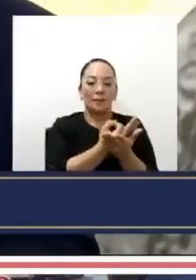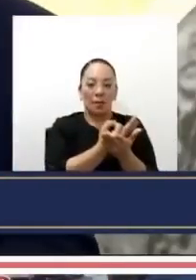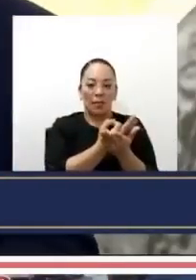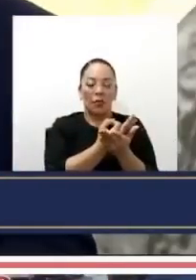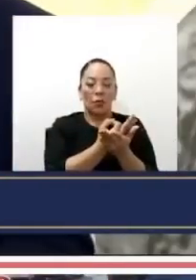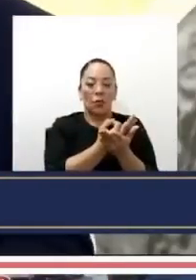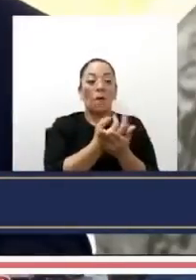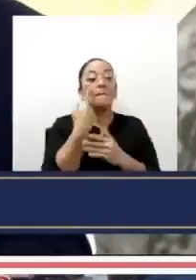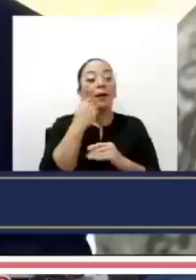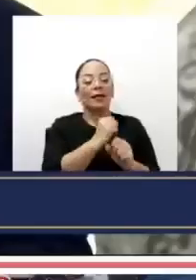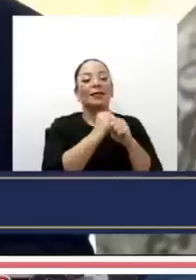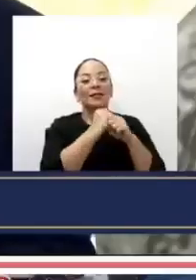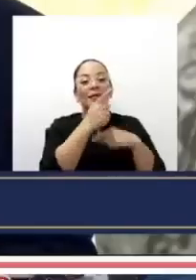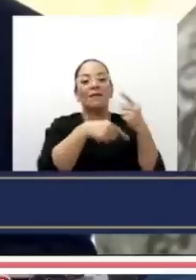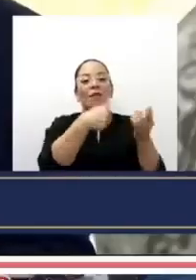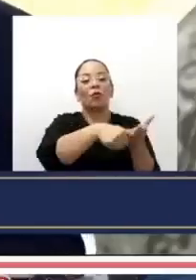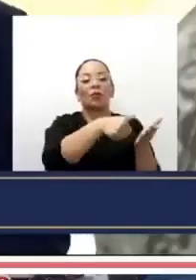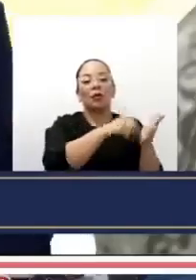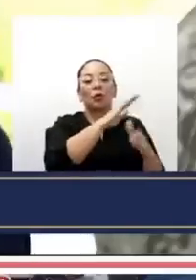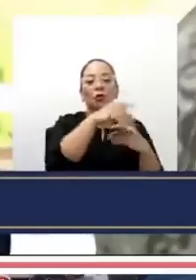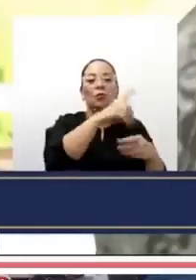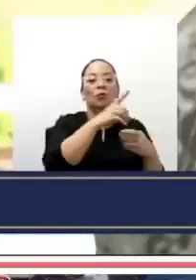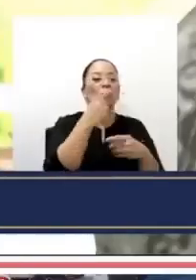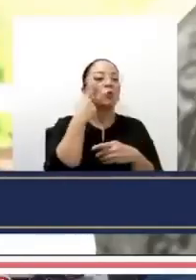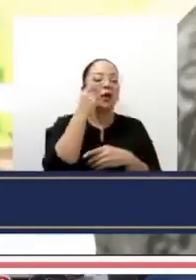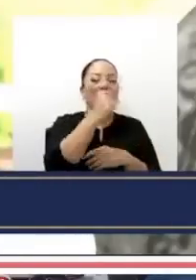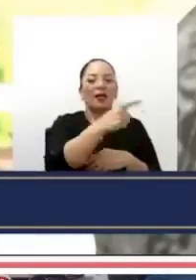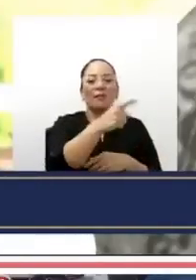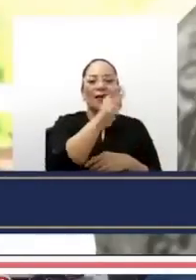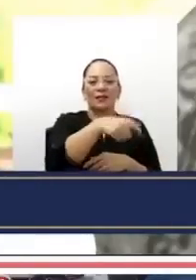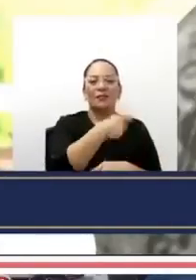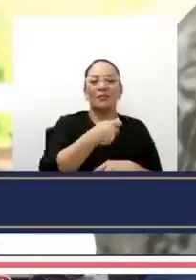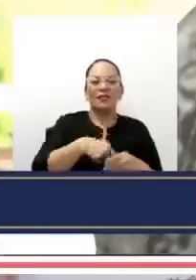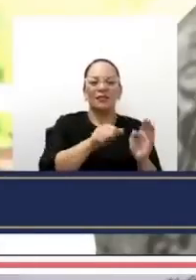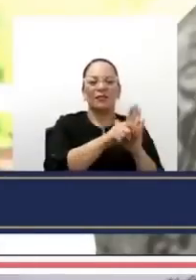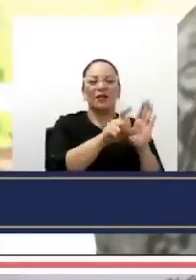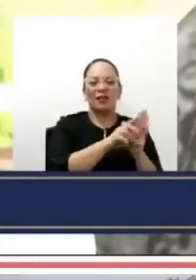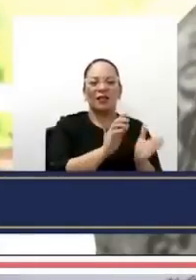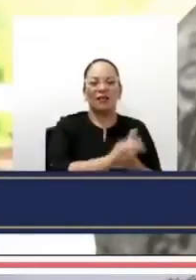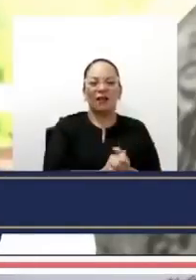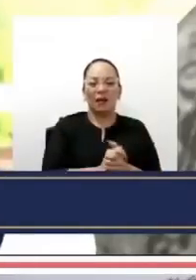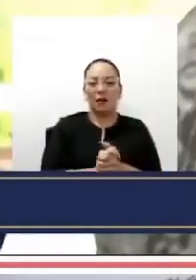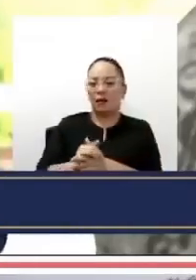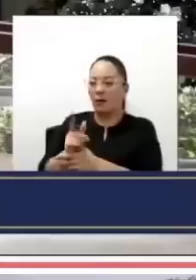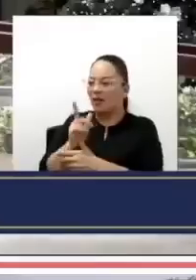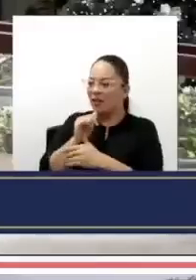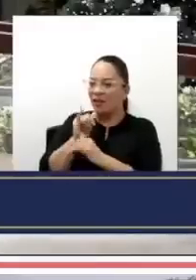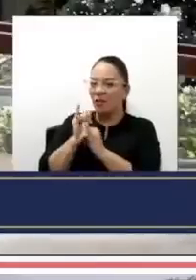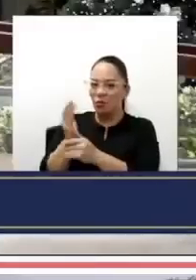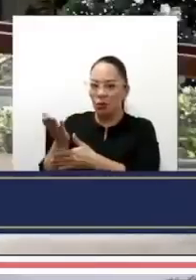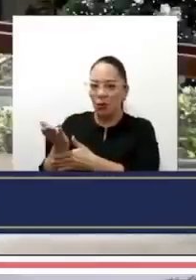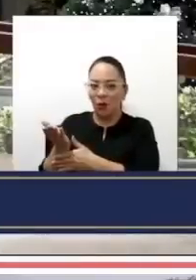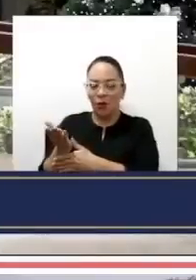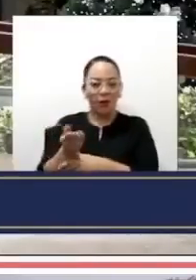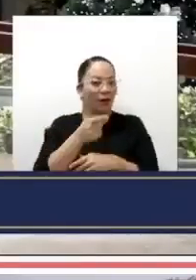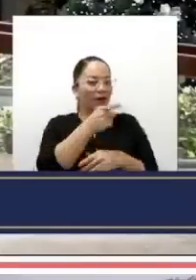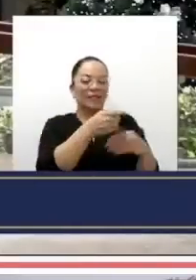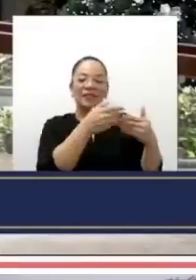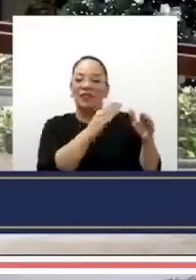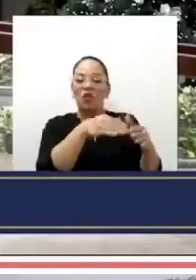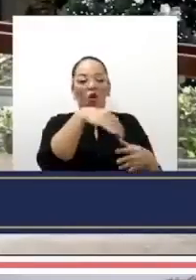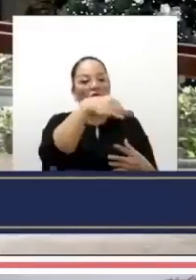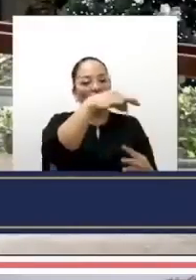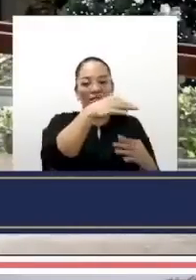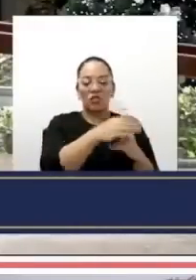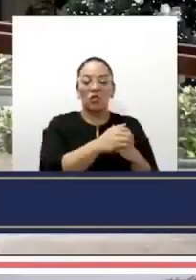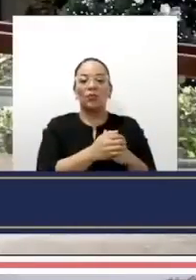le garantizaba que iban a votar todos los diputados por él para la presidencia de la Asamblea. ¿Y ese quién lo denunció? No, ese se abrió de oficio ante